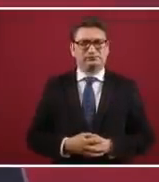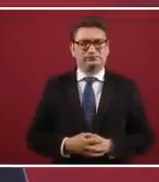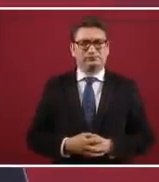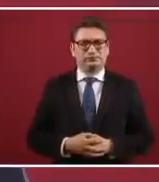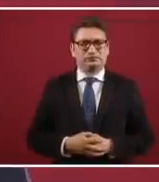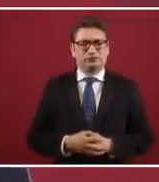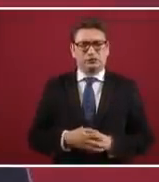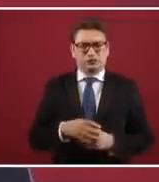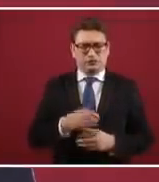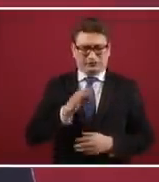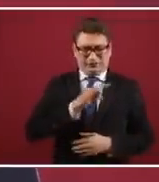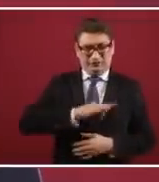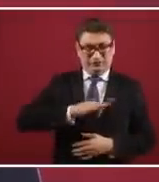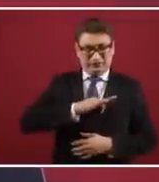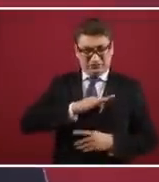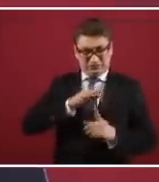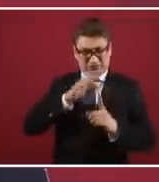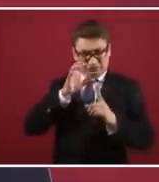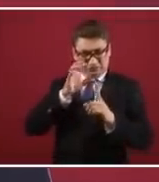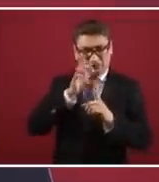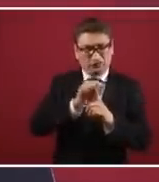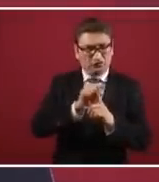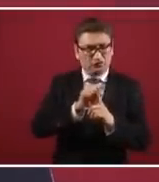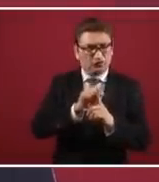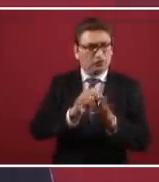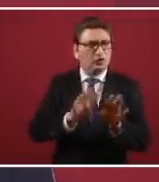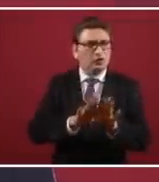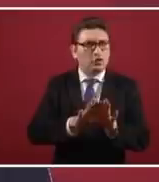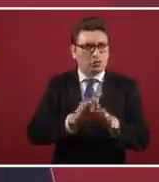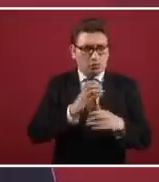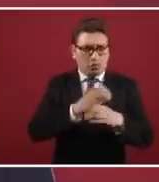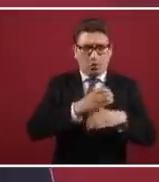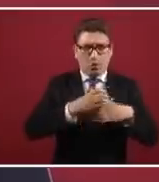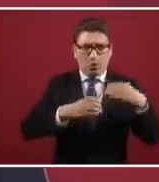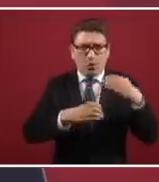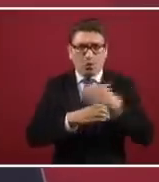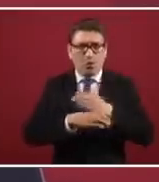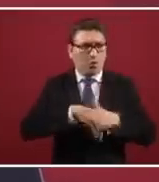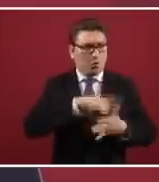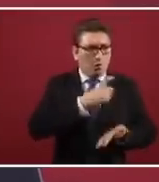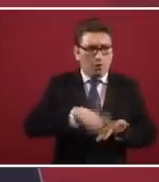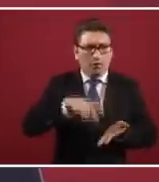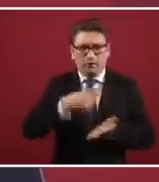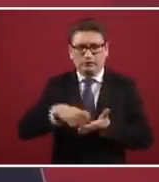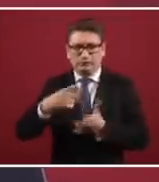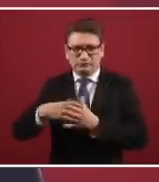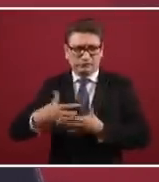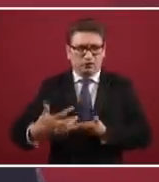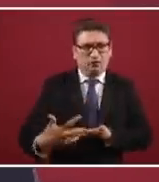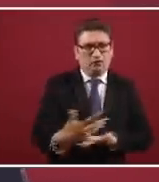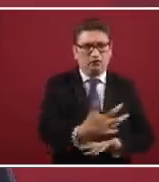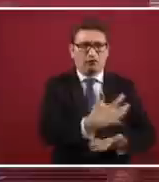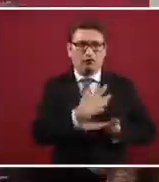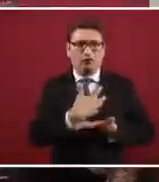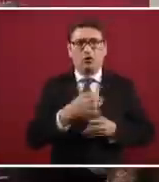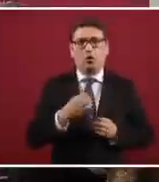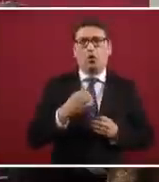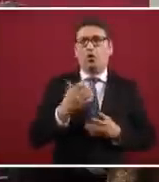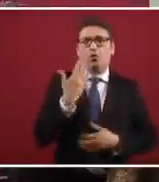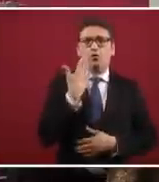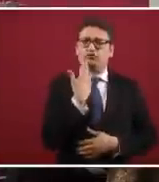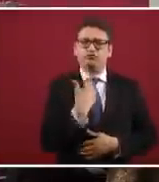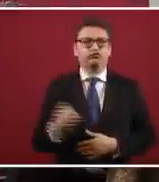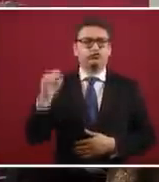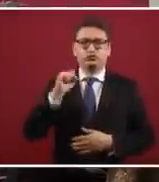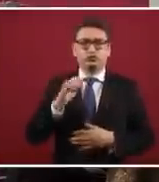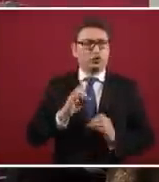logra solo acumulando bienes materiales o fama